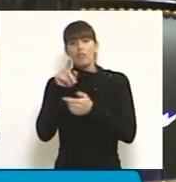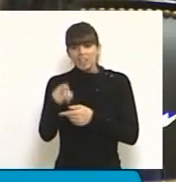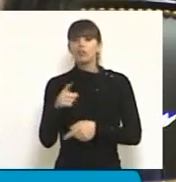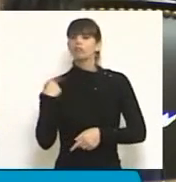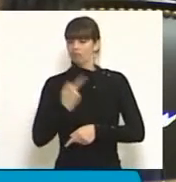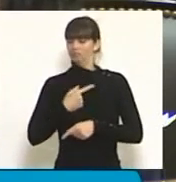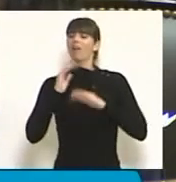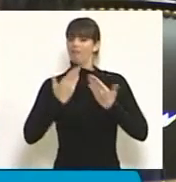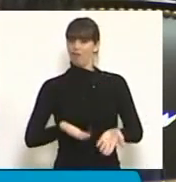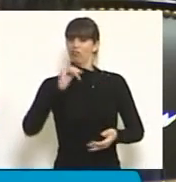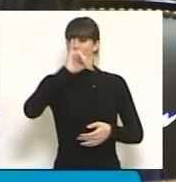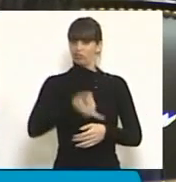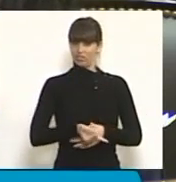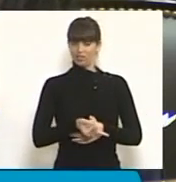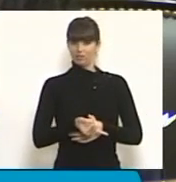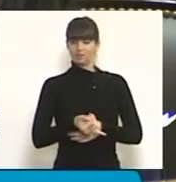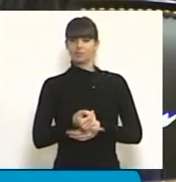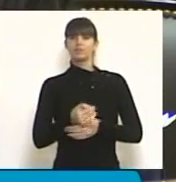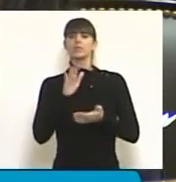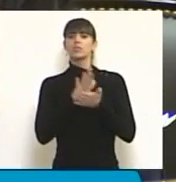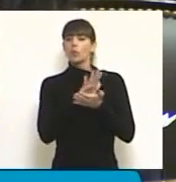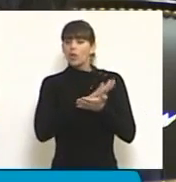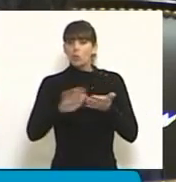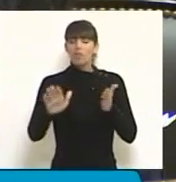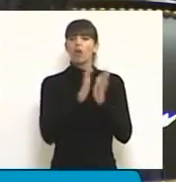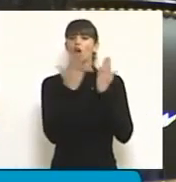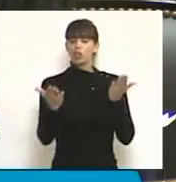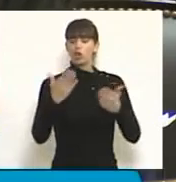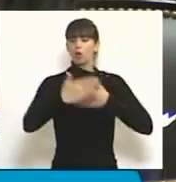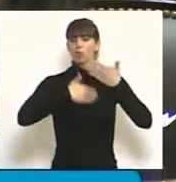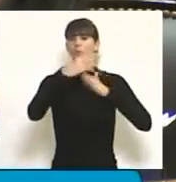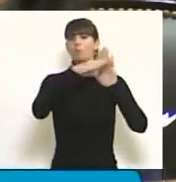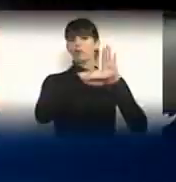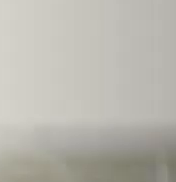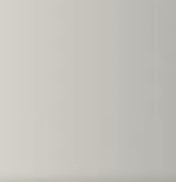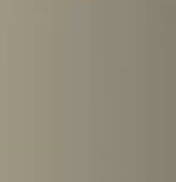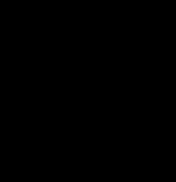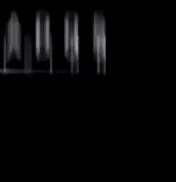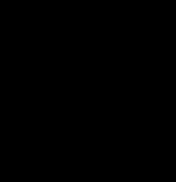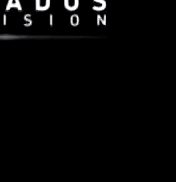implementación del Código Procesal Penal. Nada más, señora presidenta.